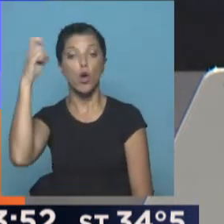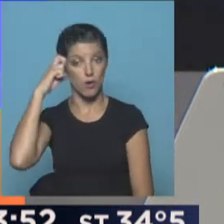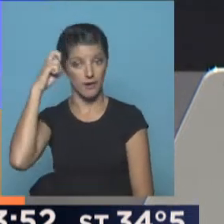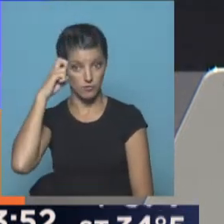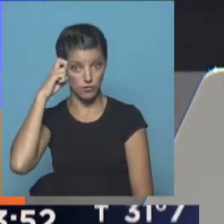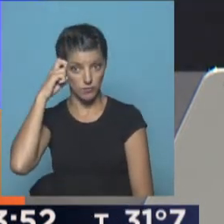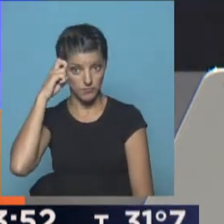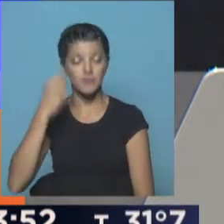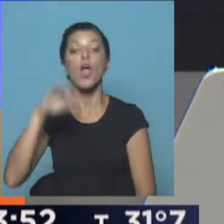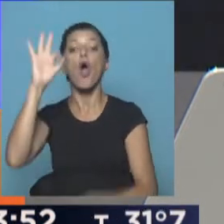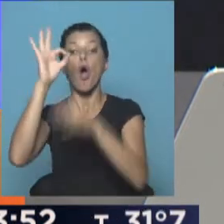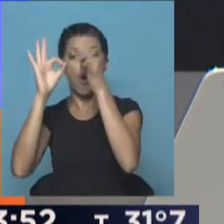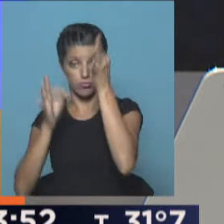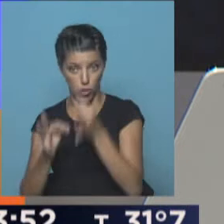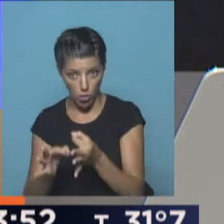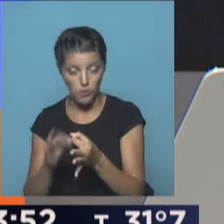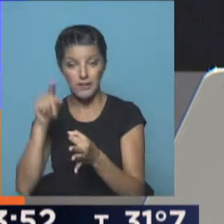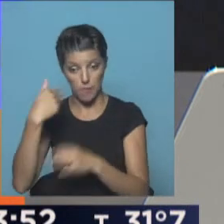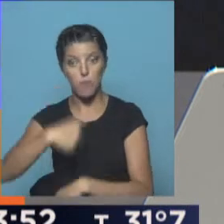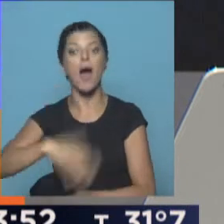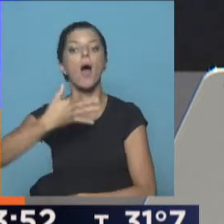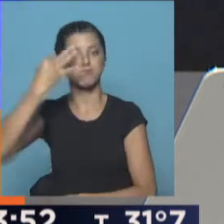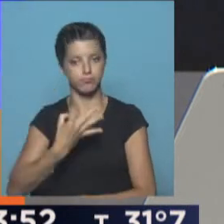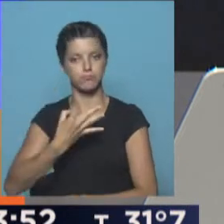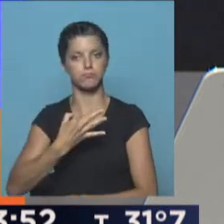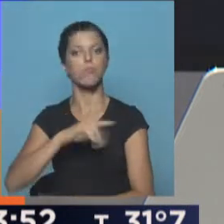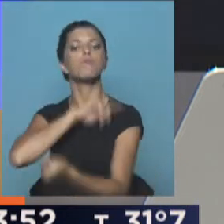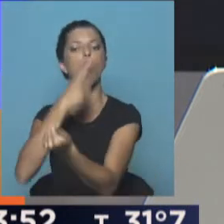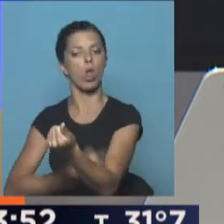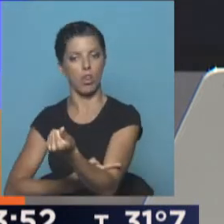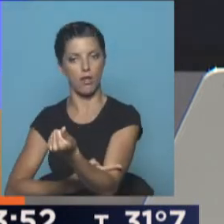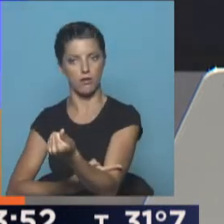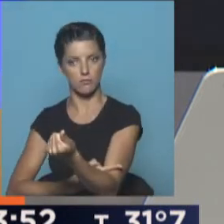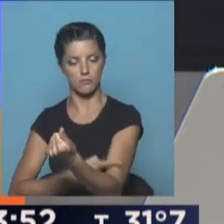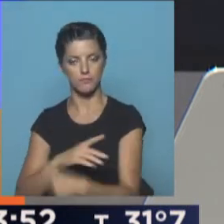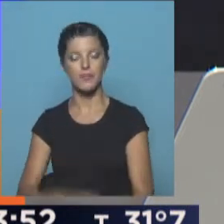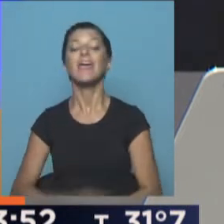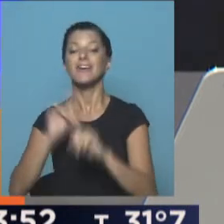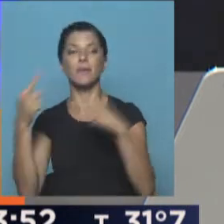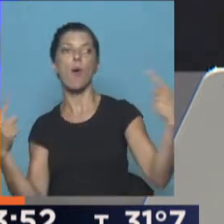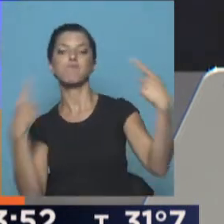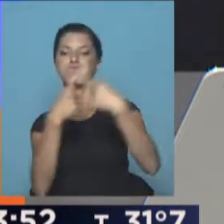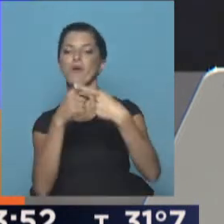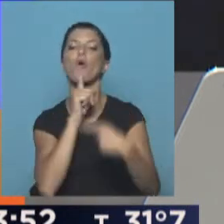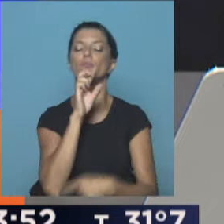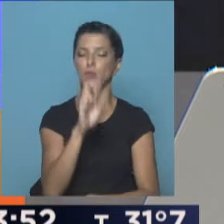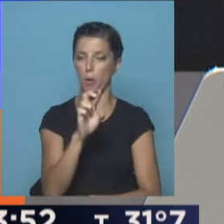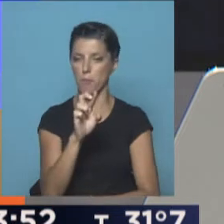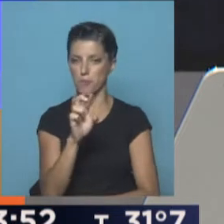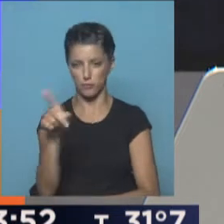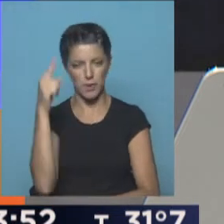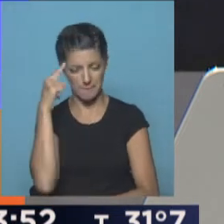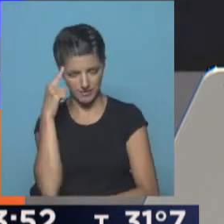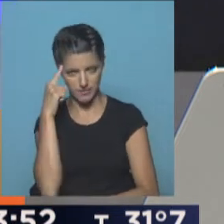Comunista, en el cual reafirmará sus poderes. Y esta pelea con Donald Trump, fíjense